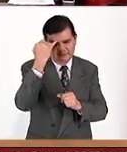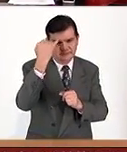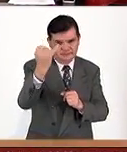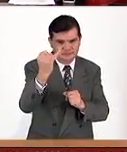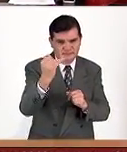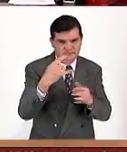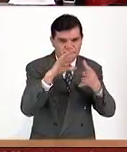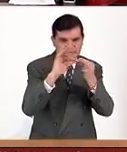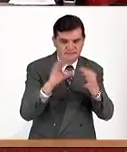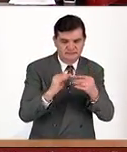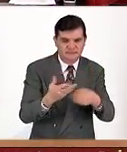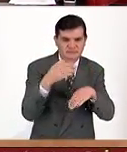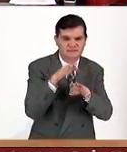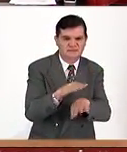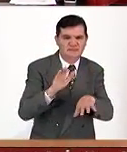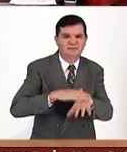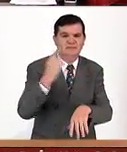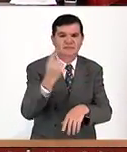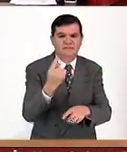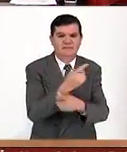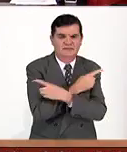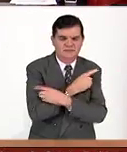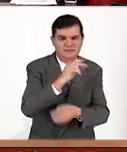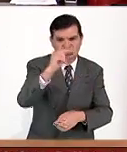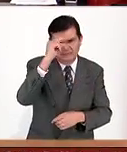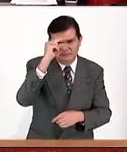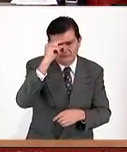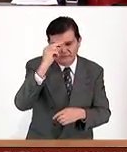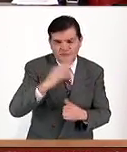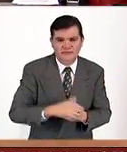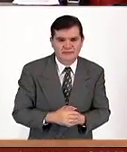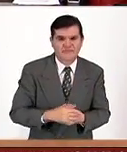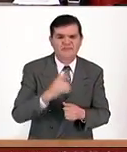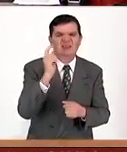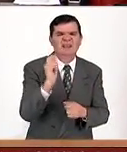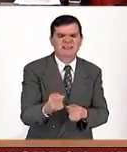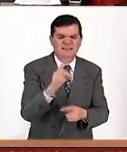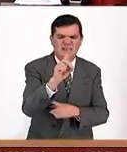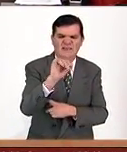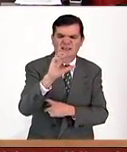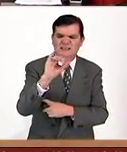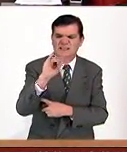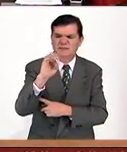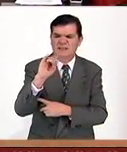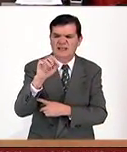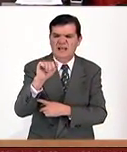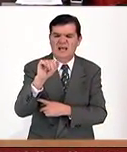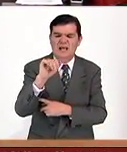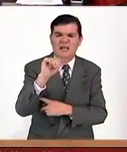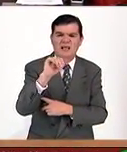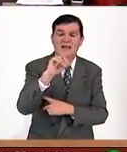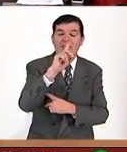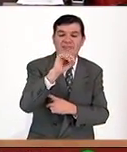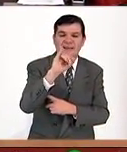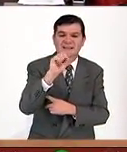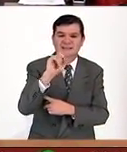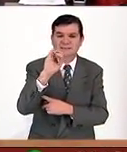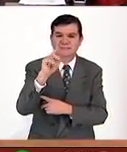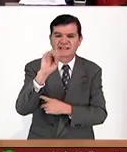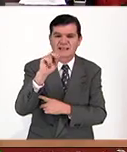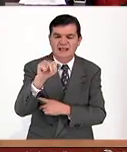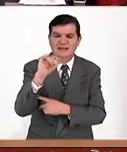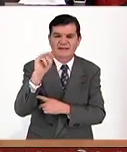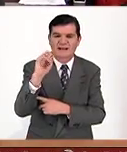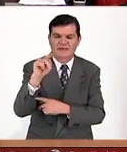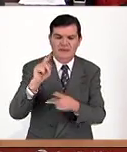de platicar sobre por qué disciplina inteligente. ¿Y qué es la disciplina inteligente? Bueno, en contraparte existe la